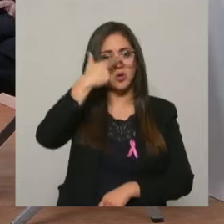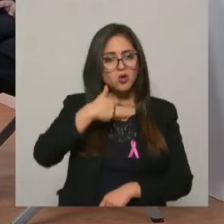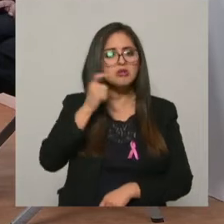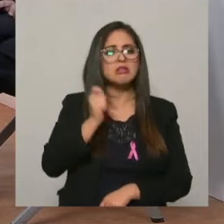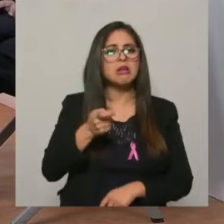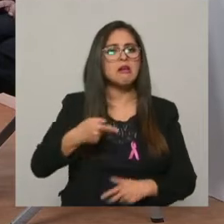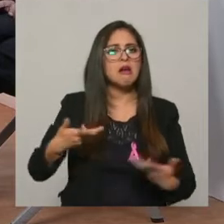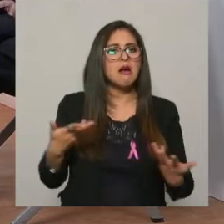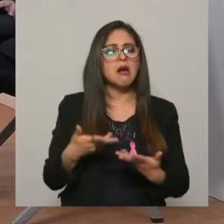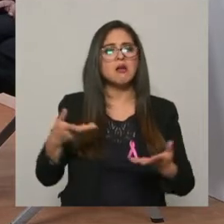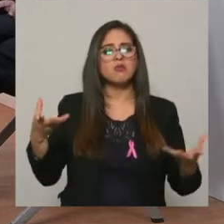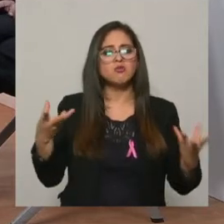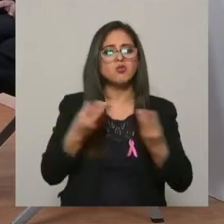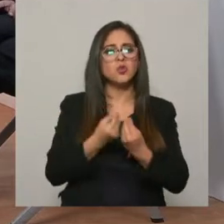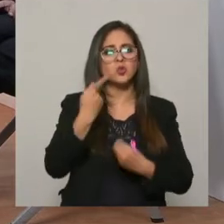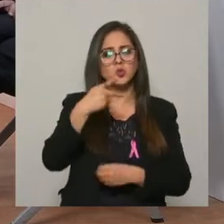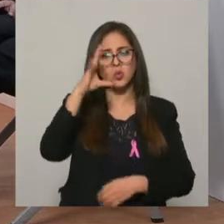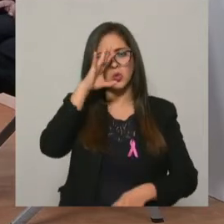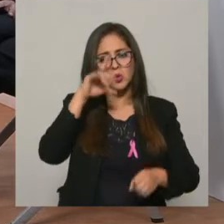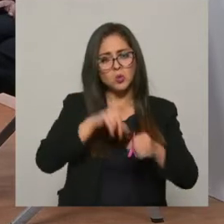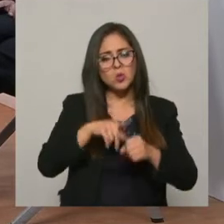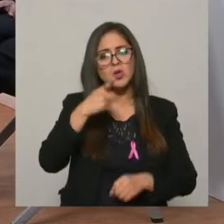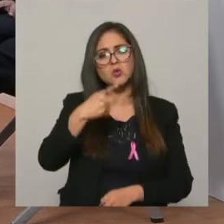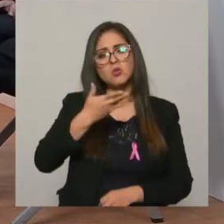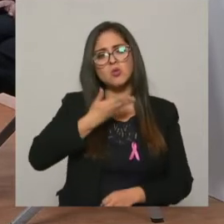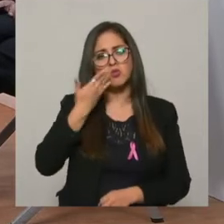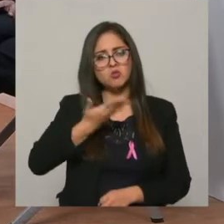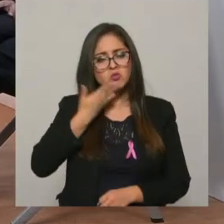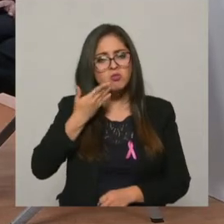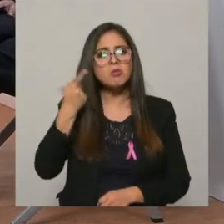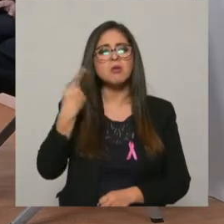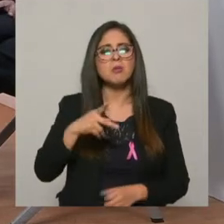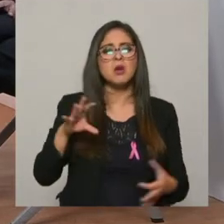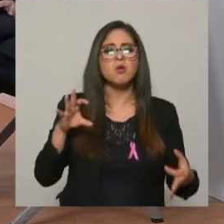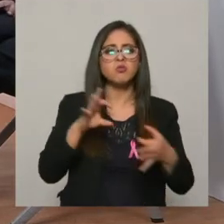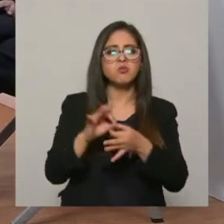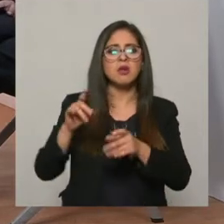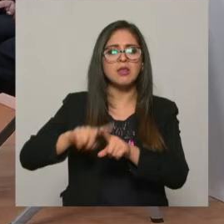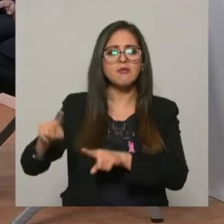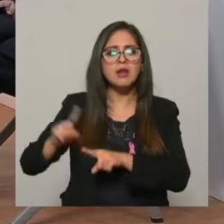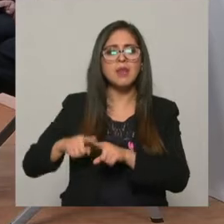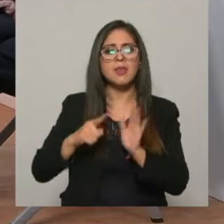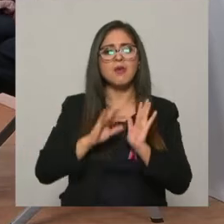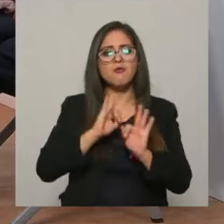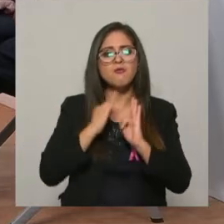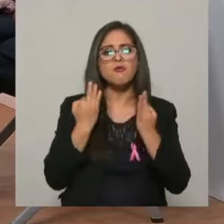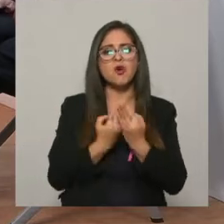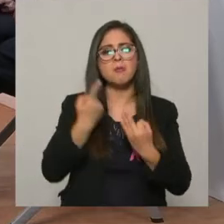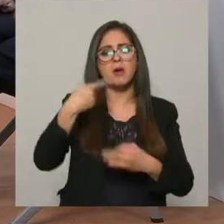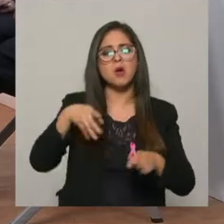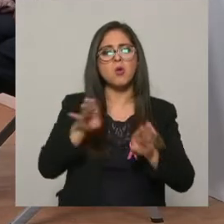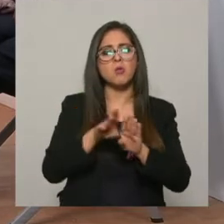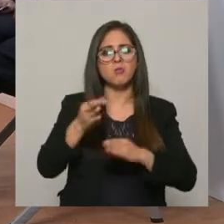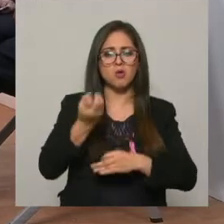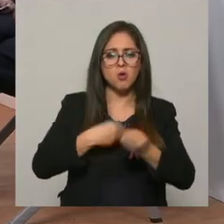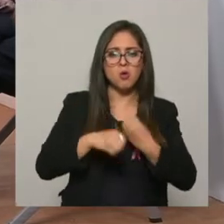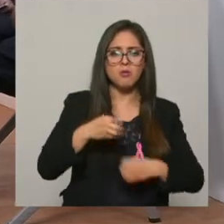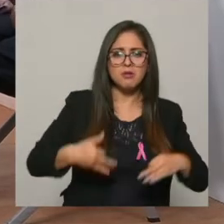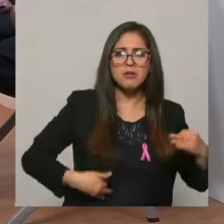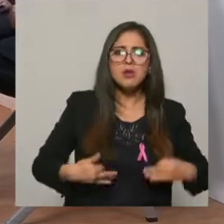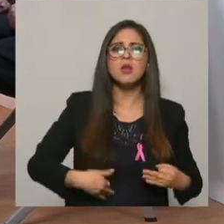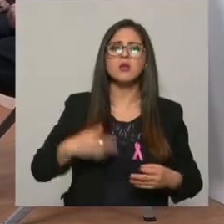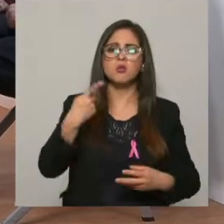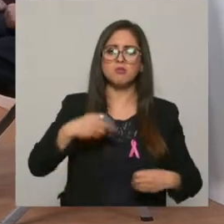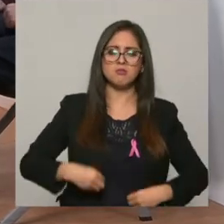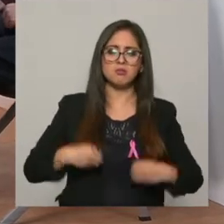parte de pues la cultura, es parte de nuestras tradiciones también, representaciones a través del teatro y de la vida pública, y para eso